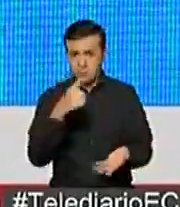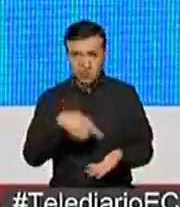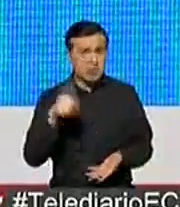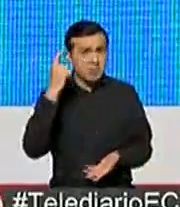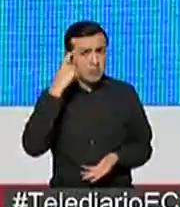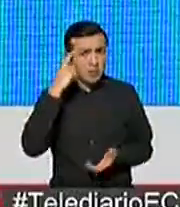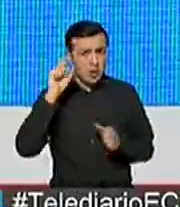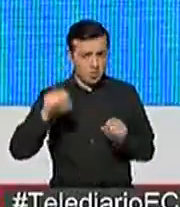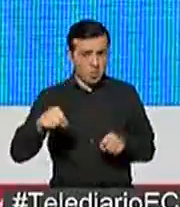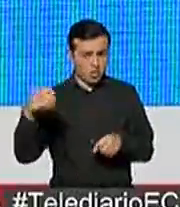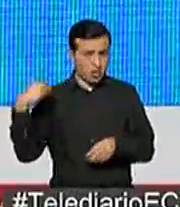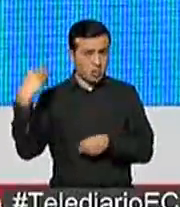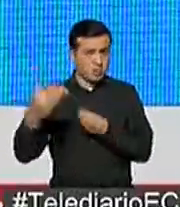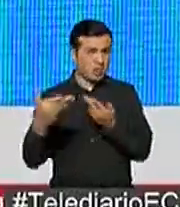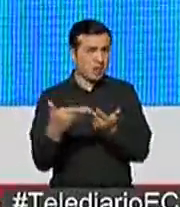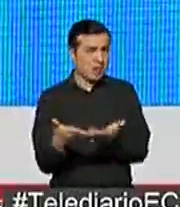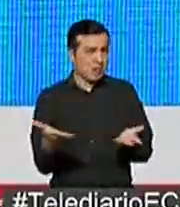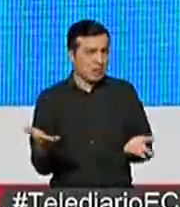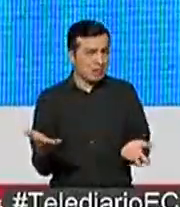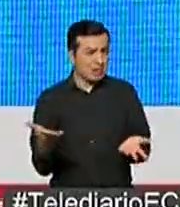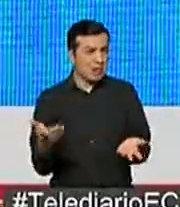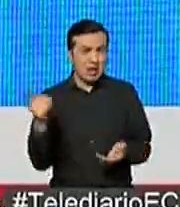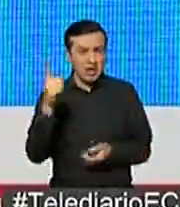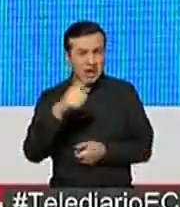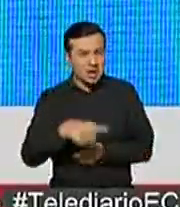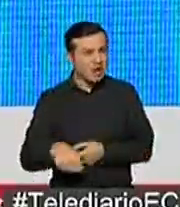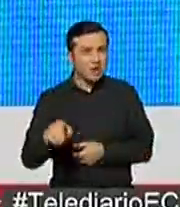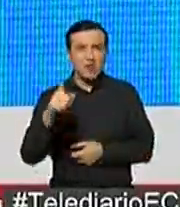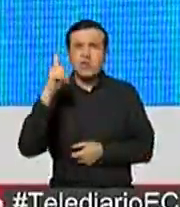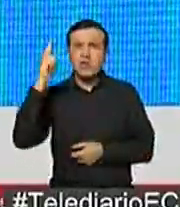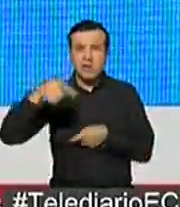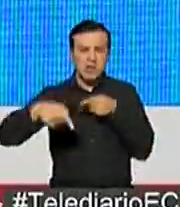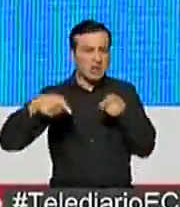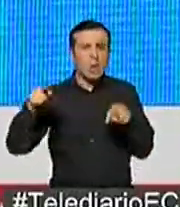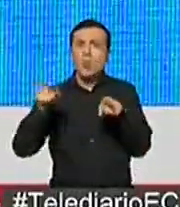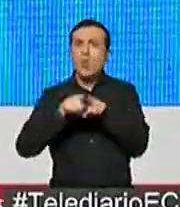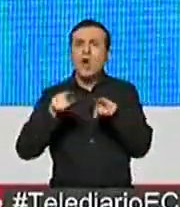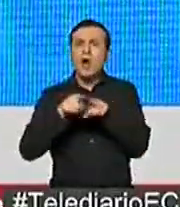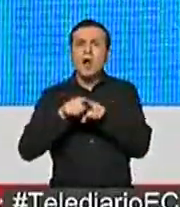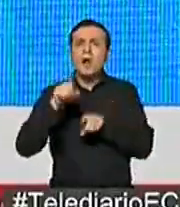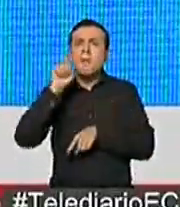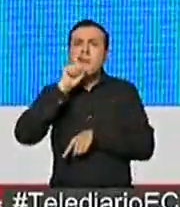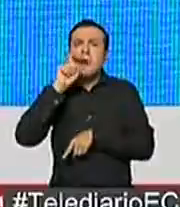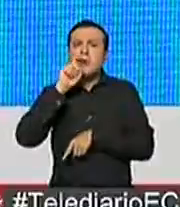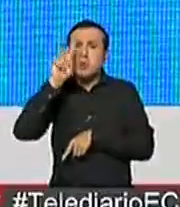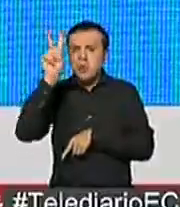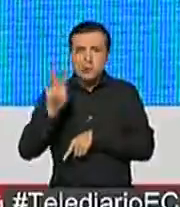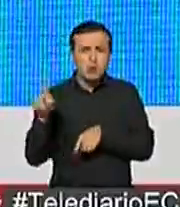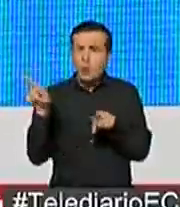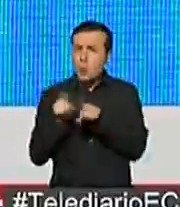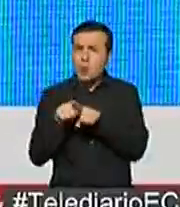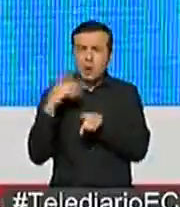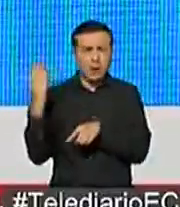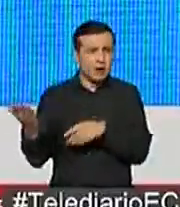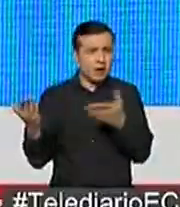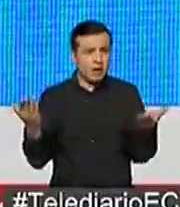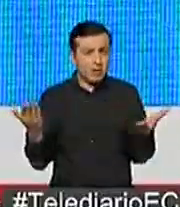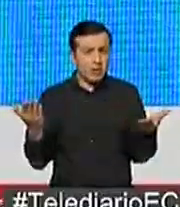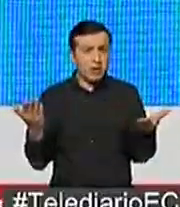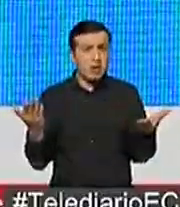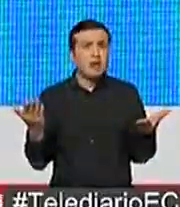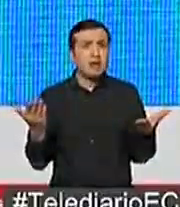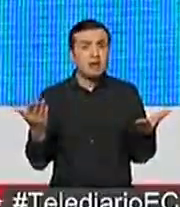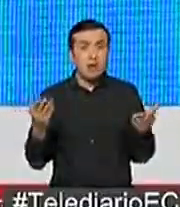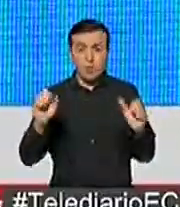si es parecido con lo que hace el dictador tiránico maduro en venezuela donde saca a los gatos